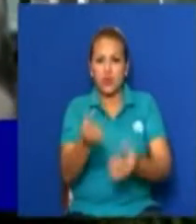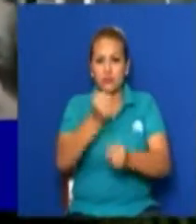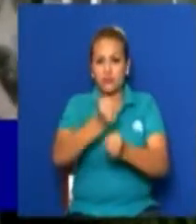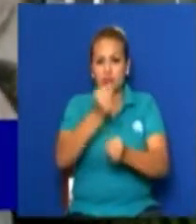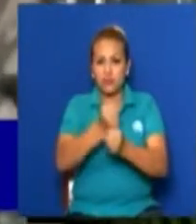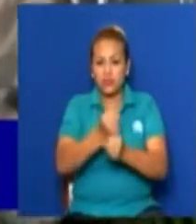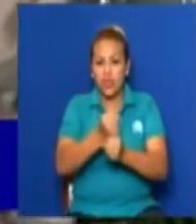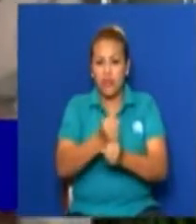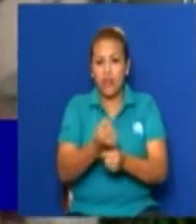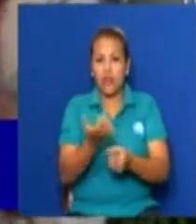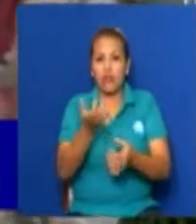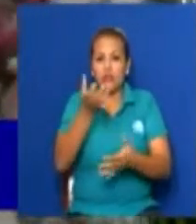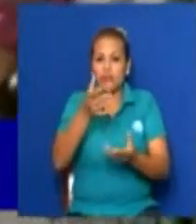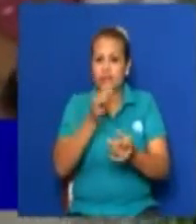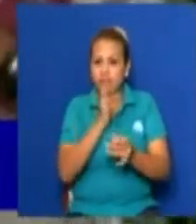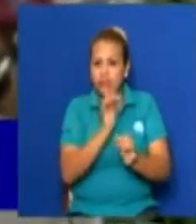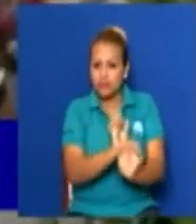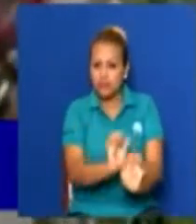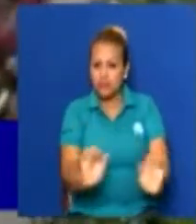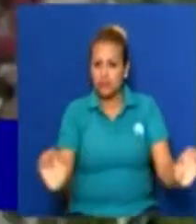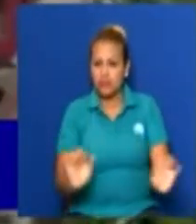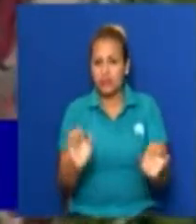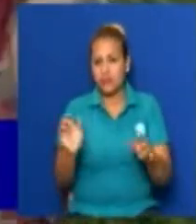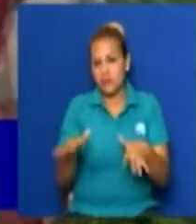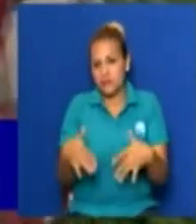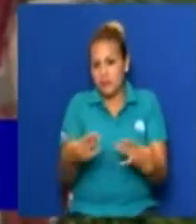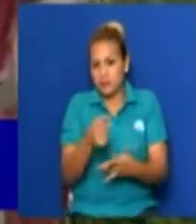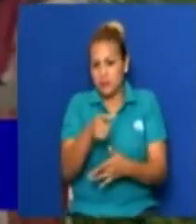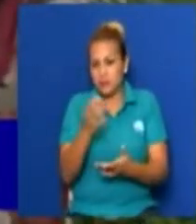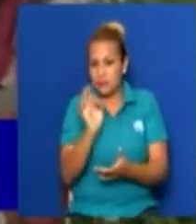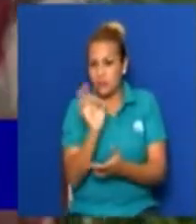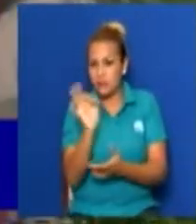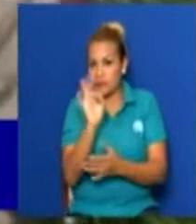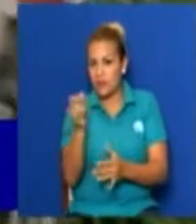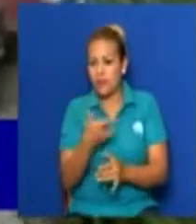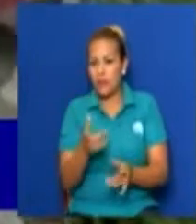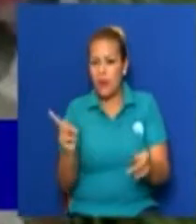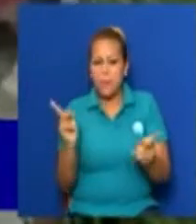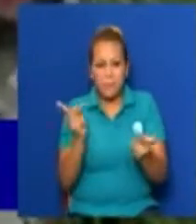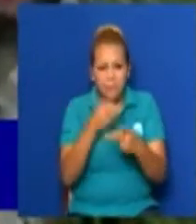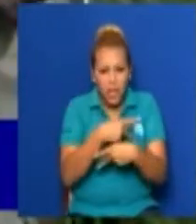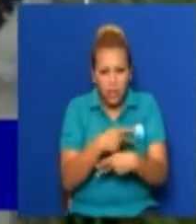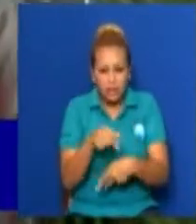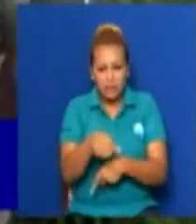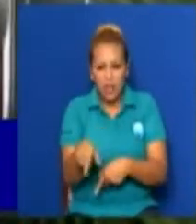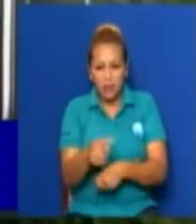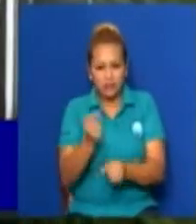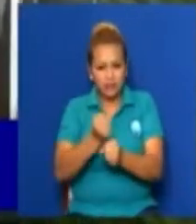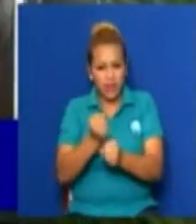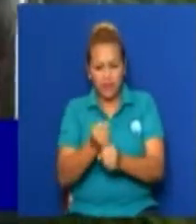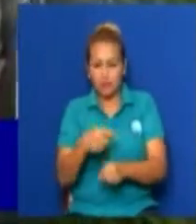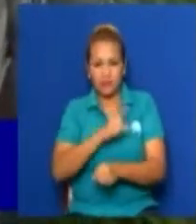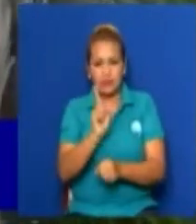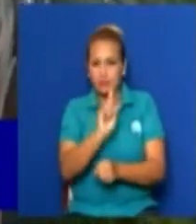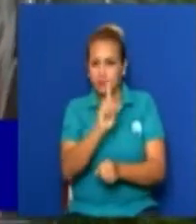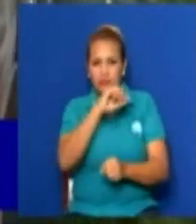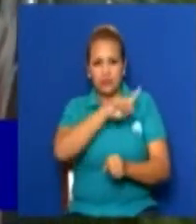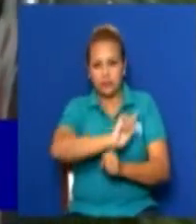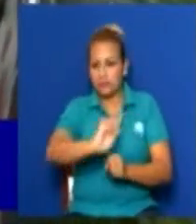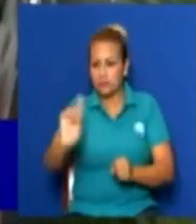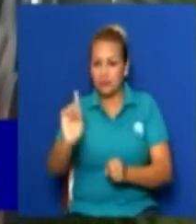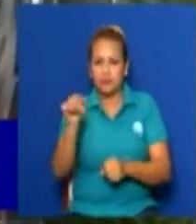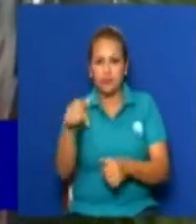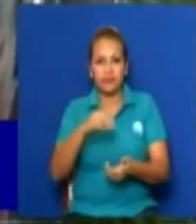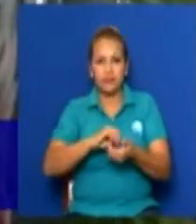la eliminación inmediata de las peores formas de trabajo infantil, que también tiene el convenio, a